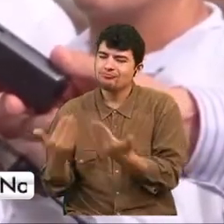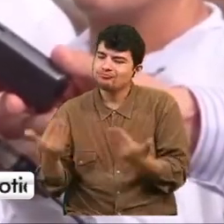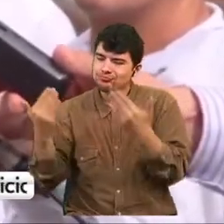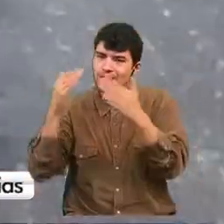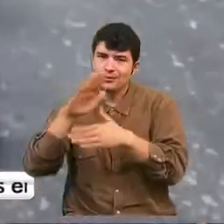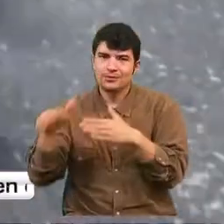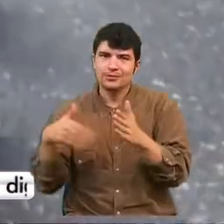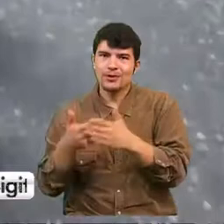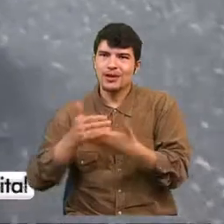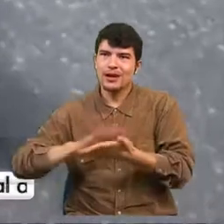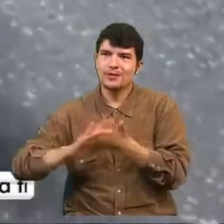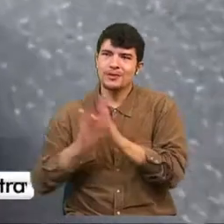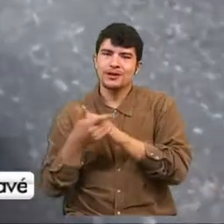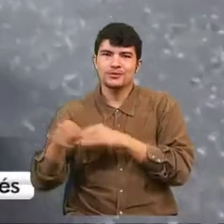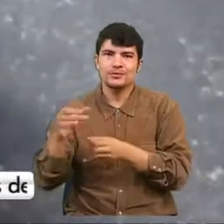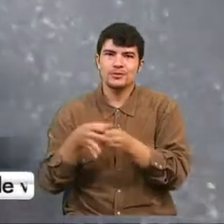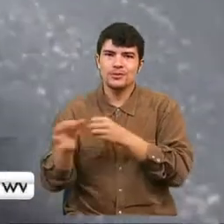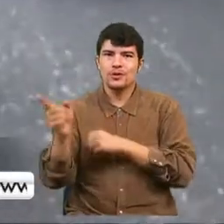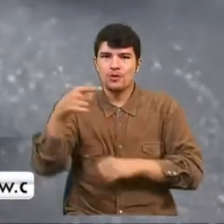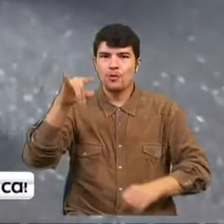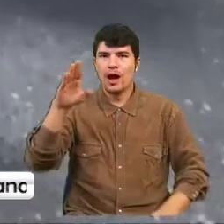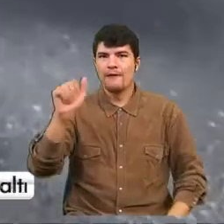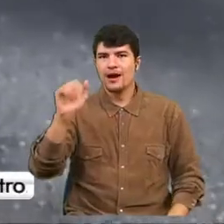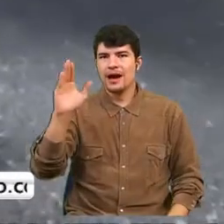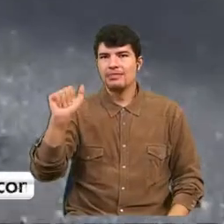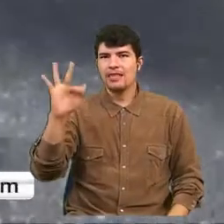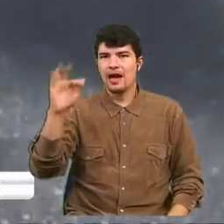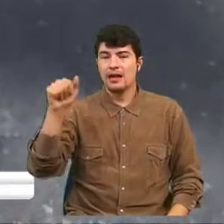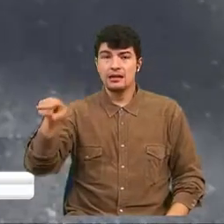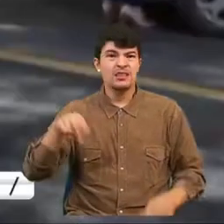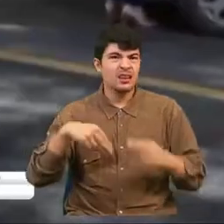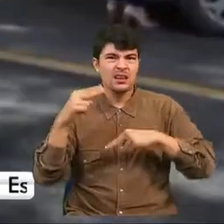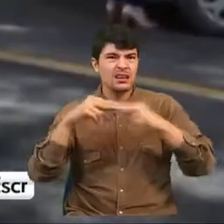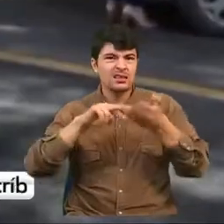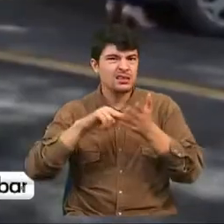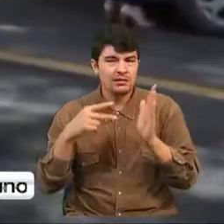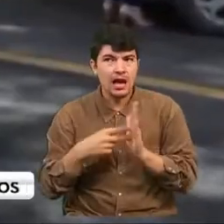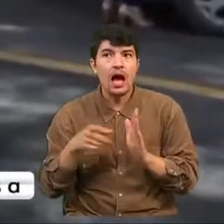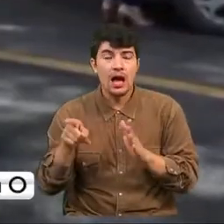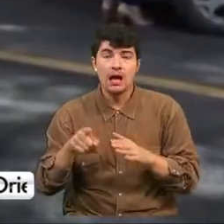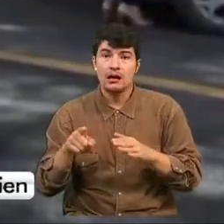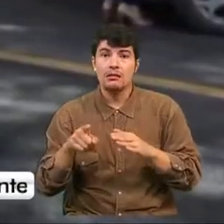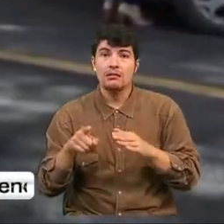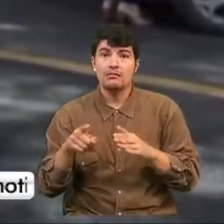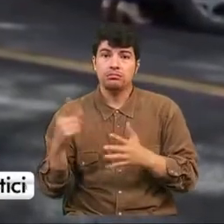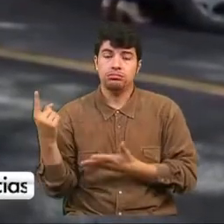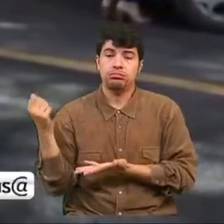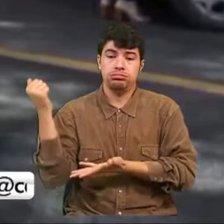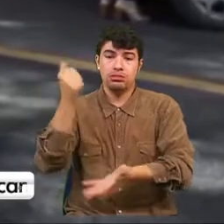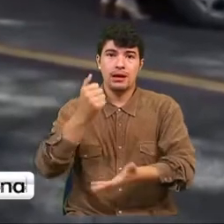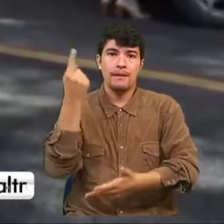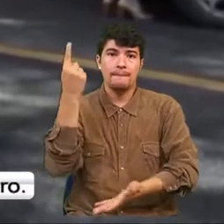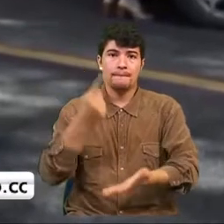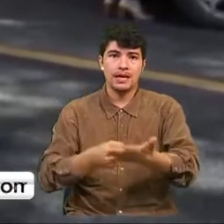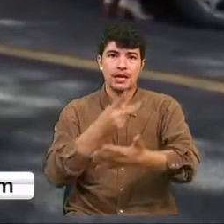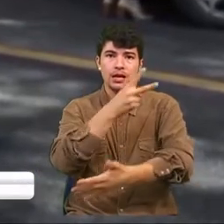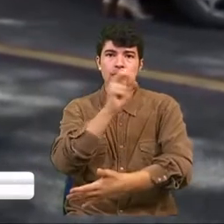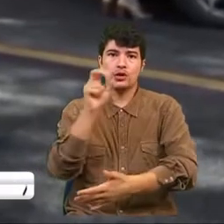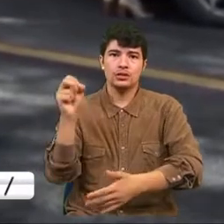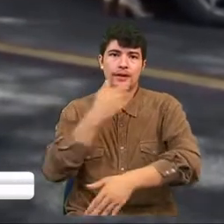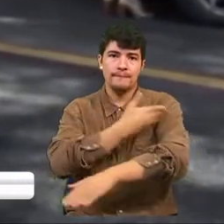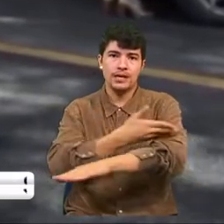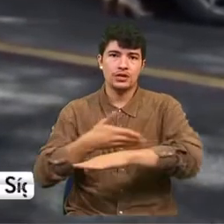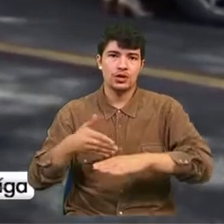funcionamiento a la comunidad. La obra, que consistió en reparación de la bancada, tuvo un costo superior a los 1.200 millones